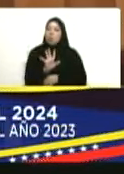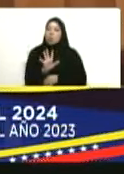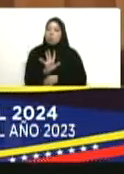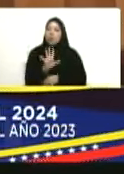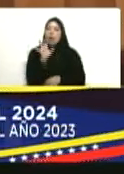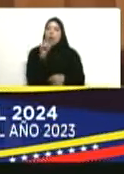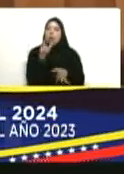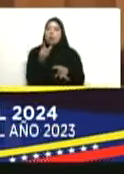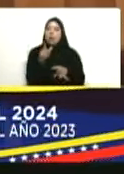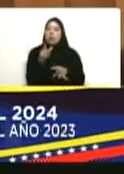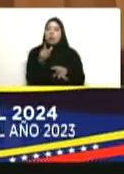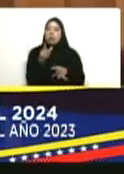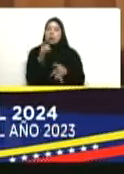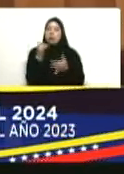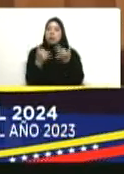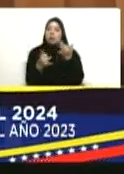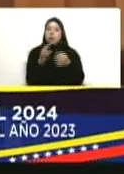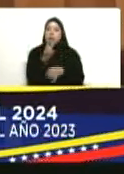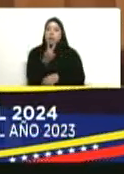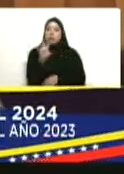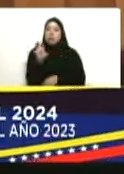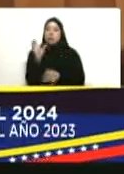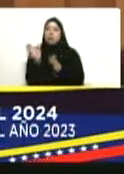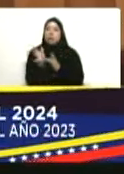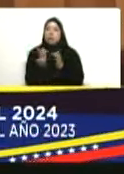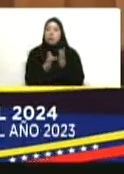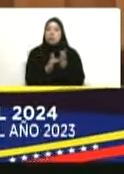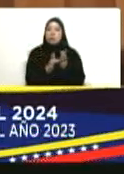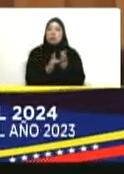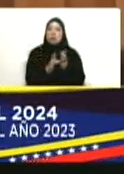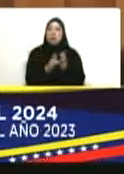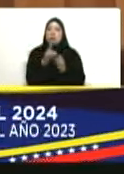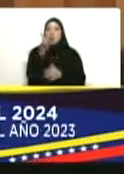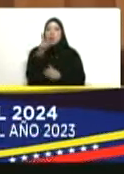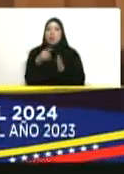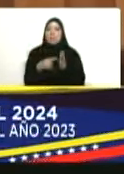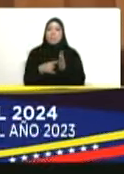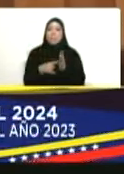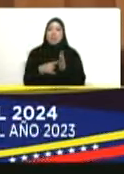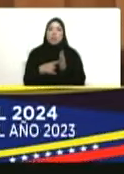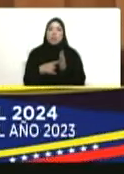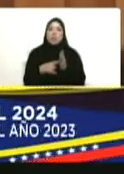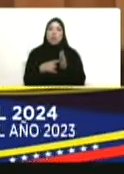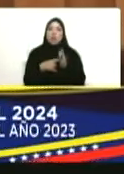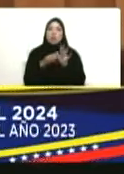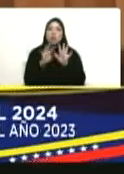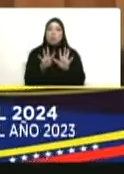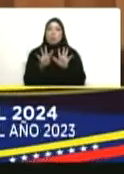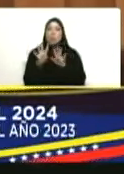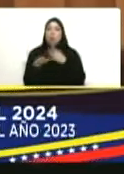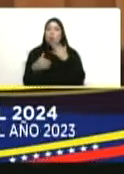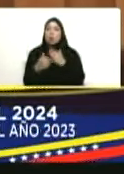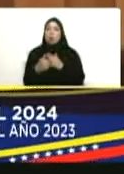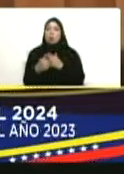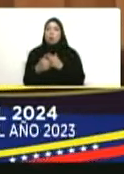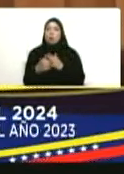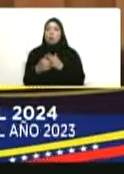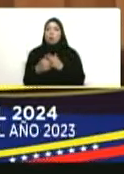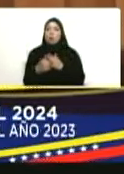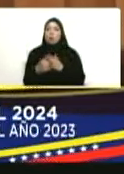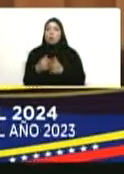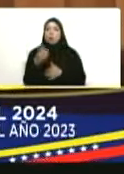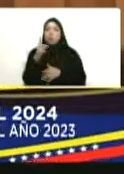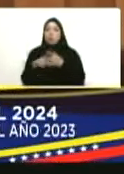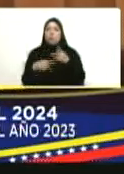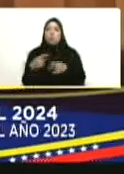Trataron de detener aquel 25 de abril de 1999, el primer referéndum consultivo